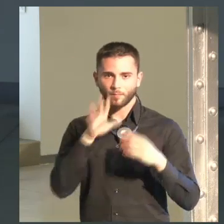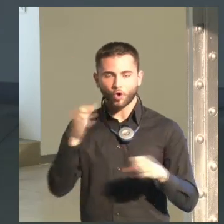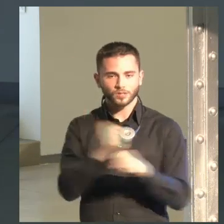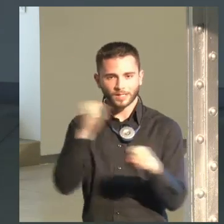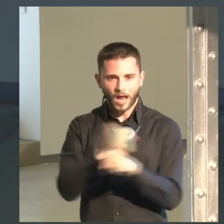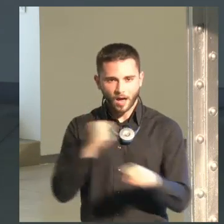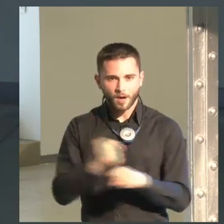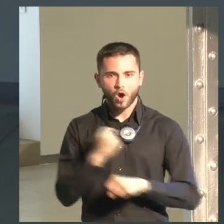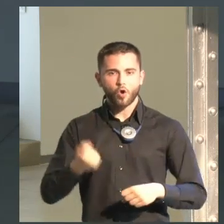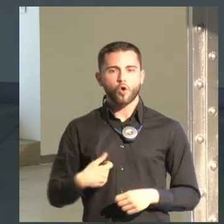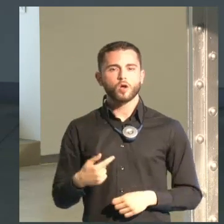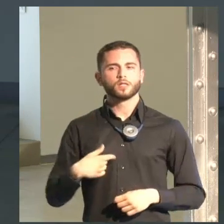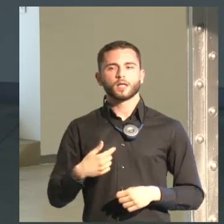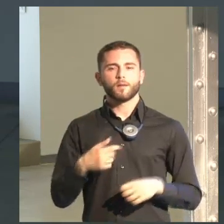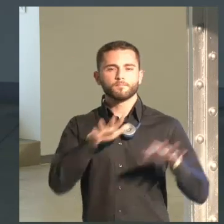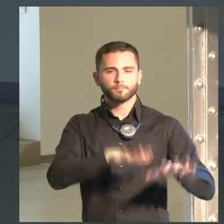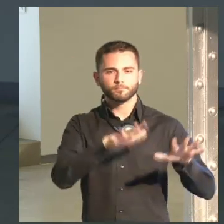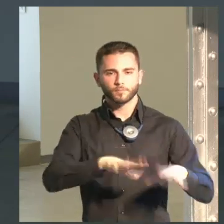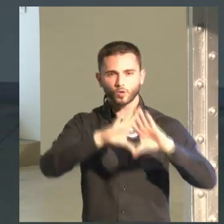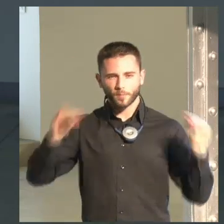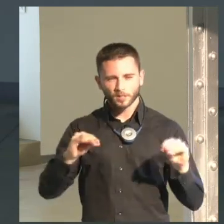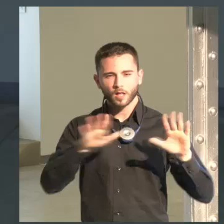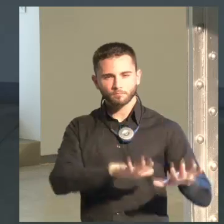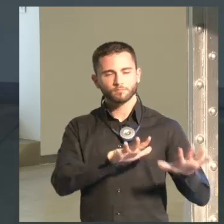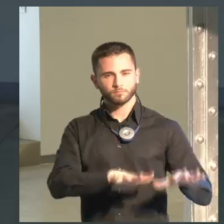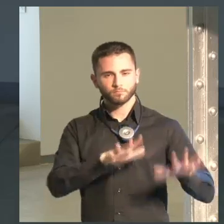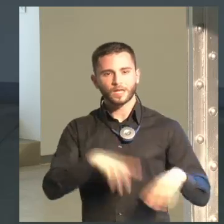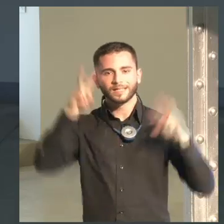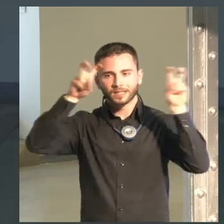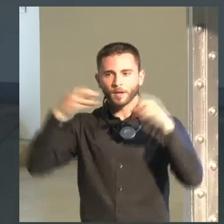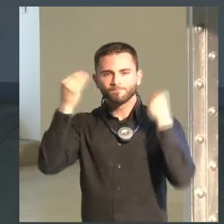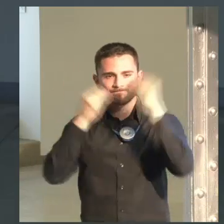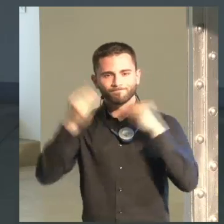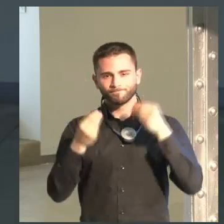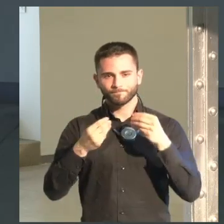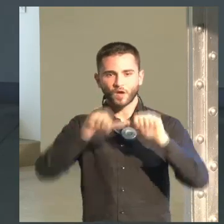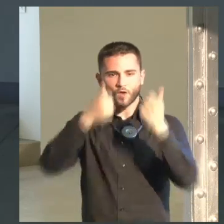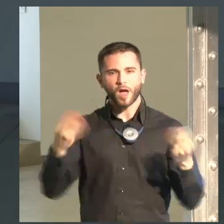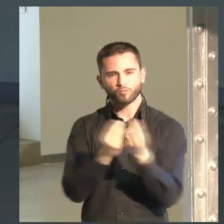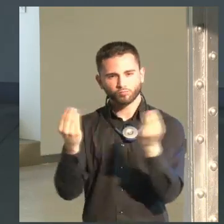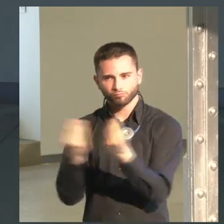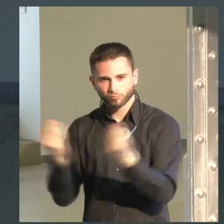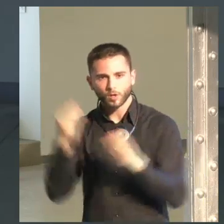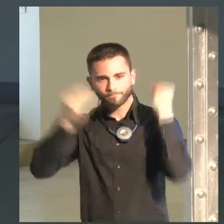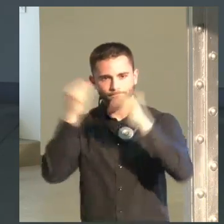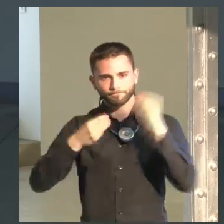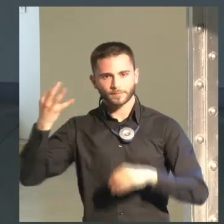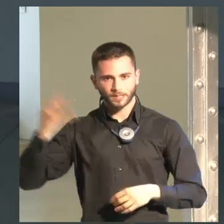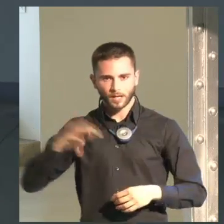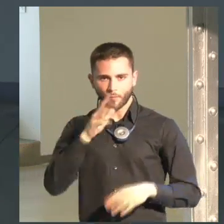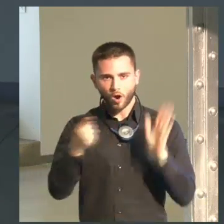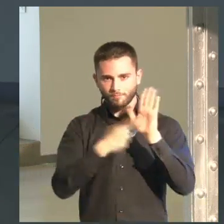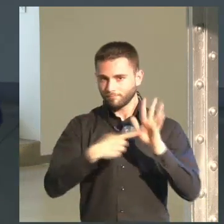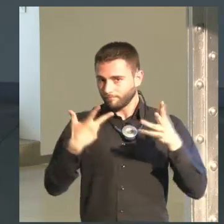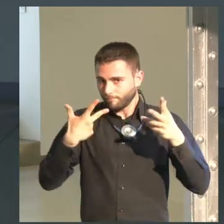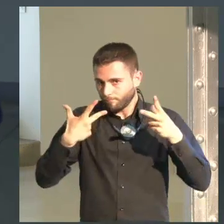presencia activa de la universidad en todos estos temas sobre los que tenemos que reflexionar de manera conjunta, porque se ha terminado una